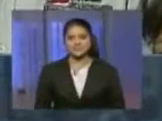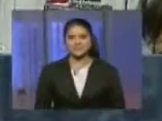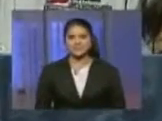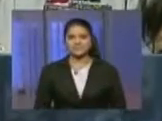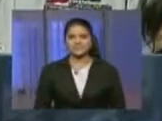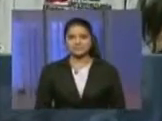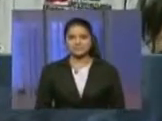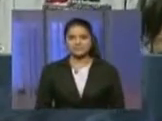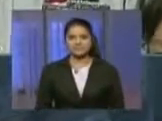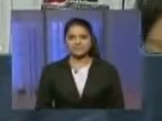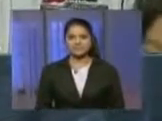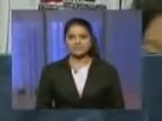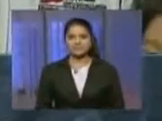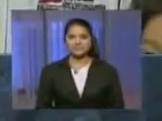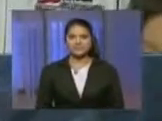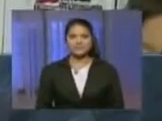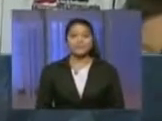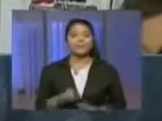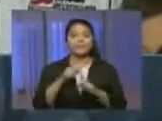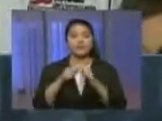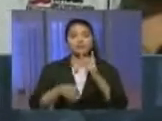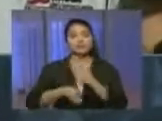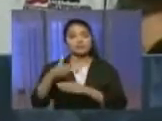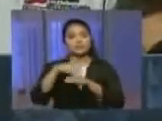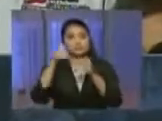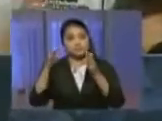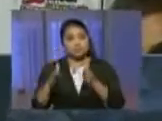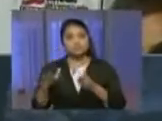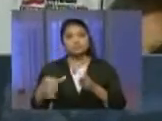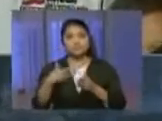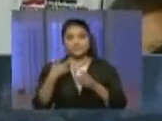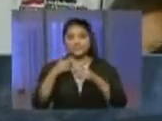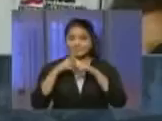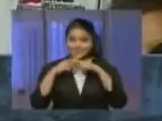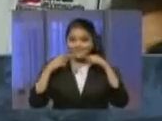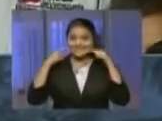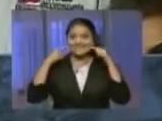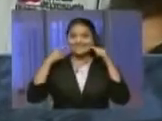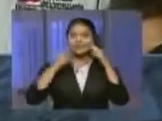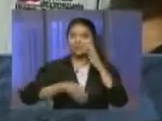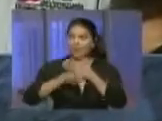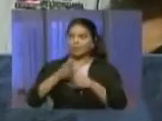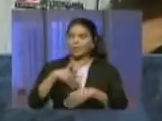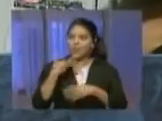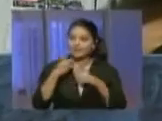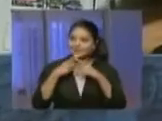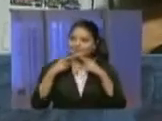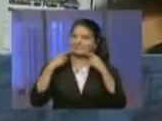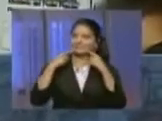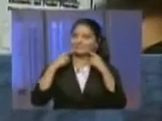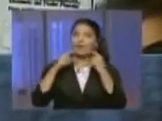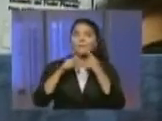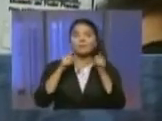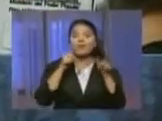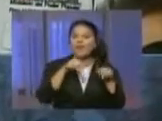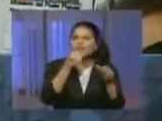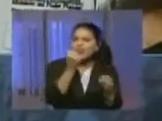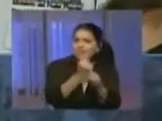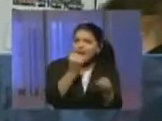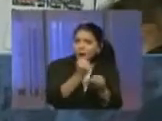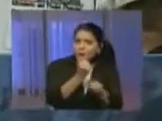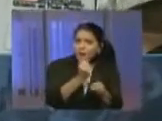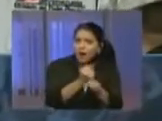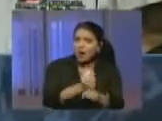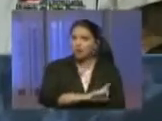500 todavía el ministro es capaz de sonreír Pero esto es trabajo esto es trabajo